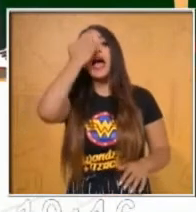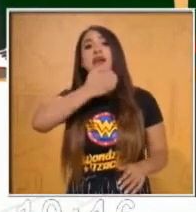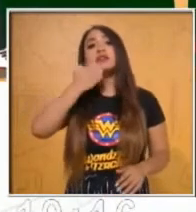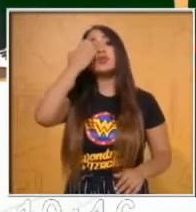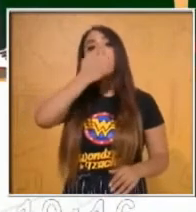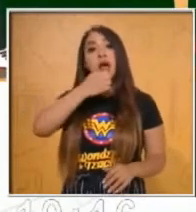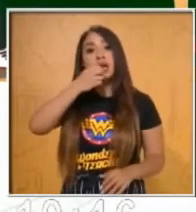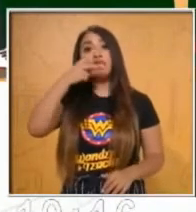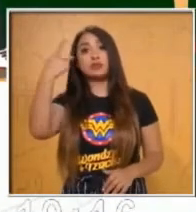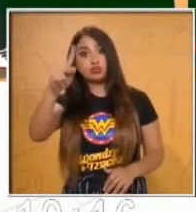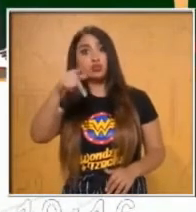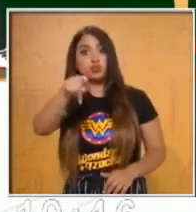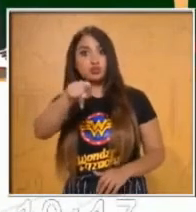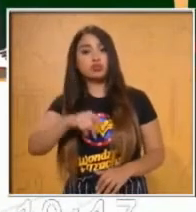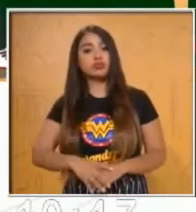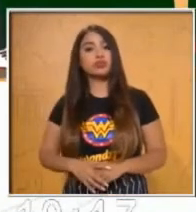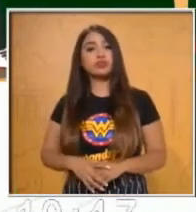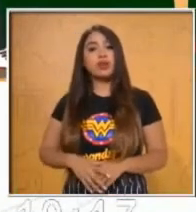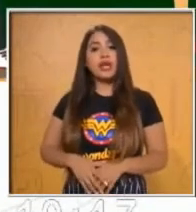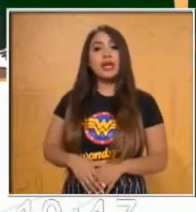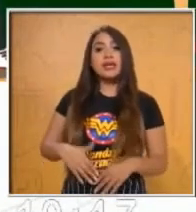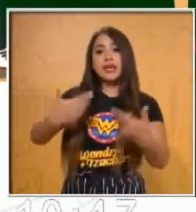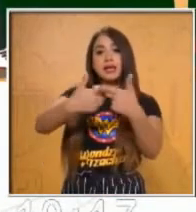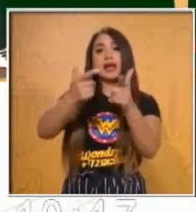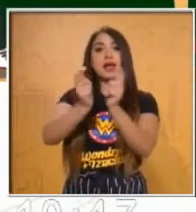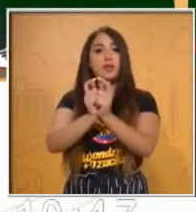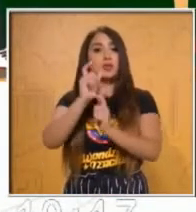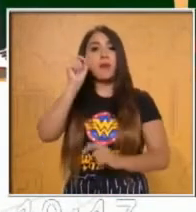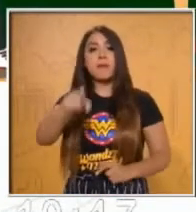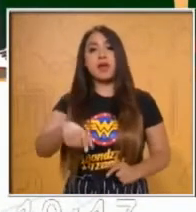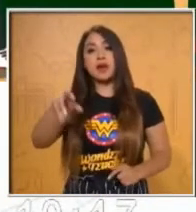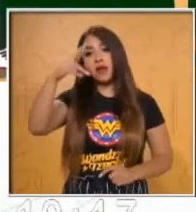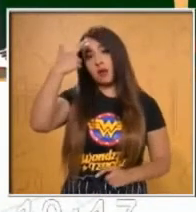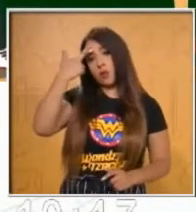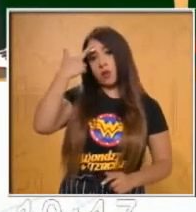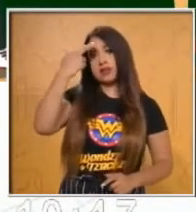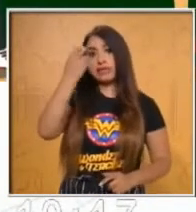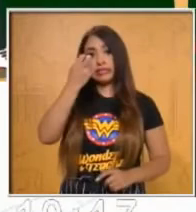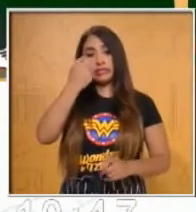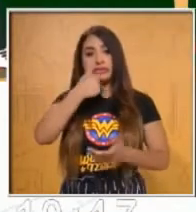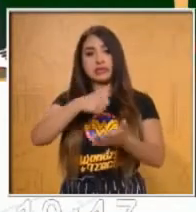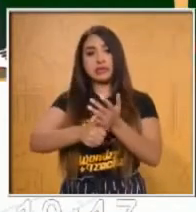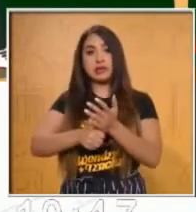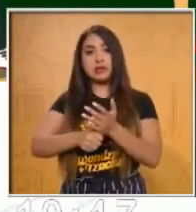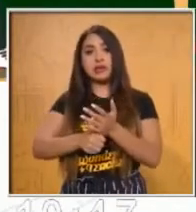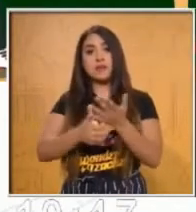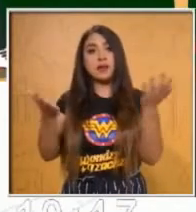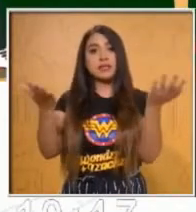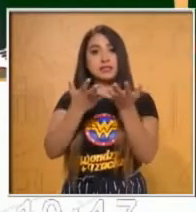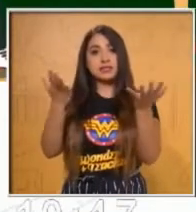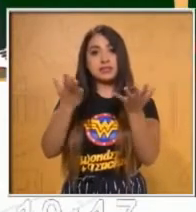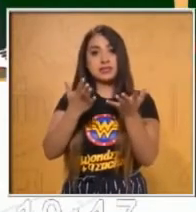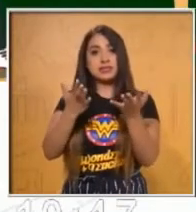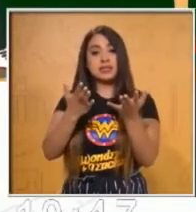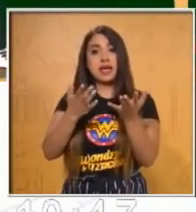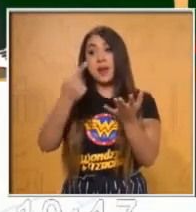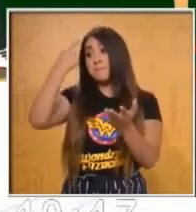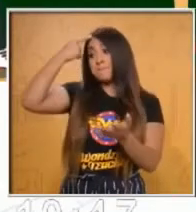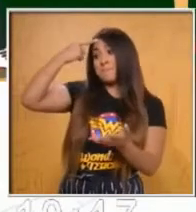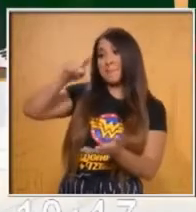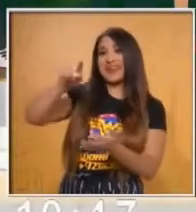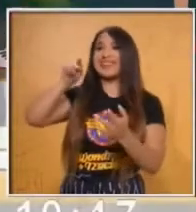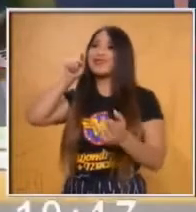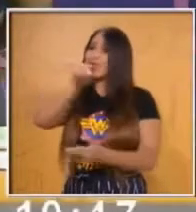a la cual perteneces y el grado. Recuerda, y esta carta va a ser dedicada para tu